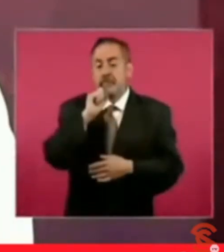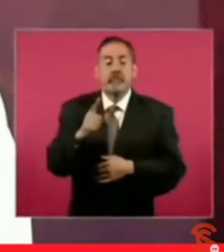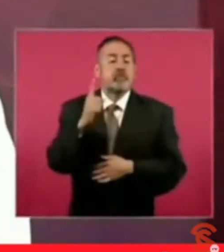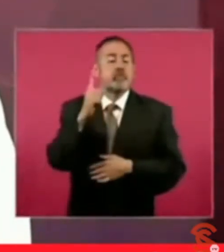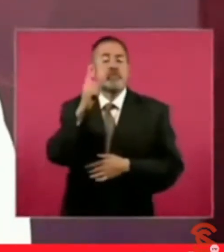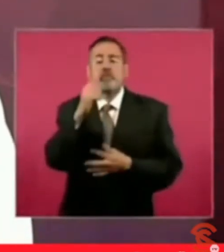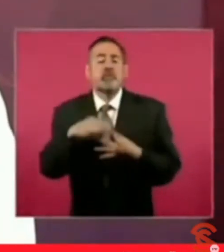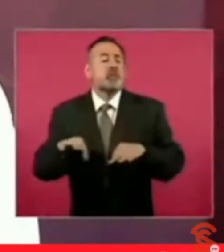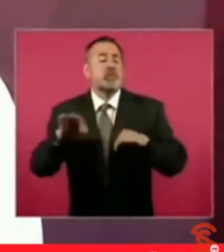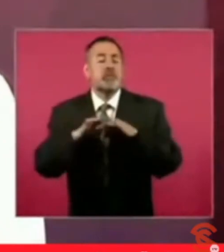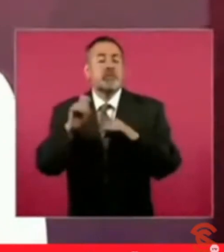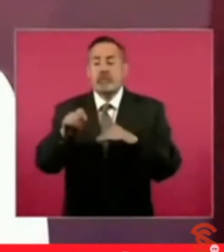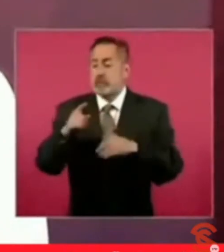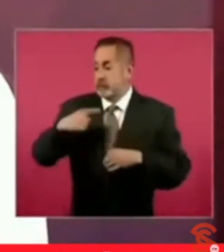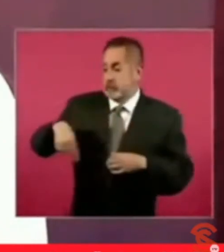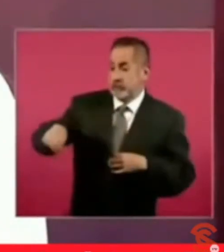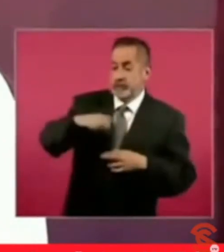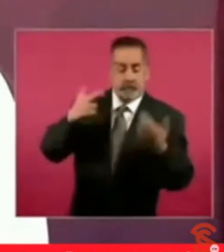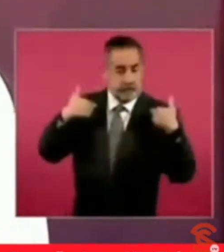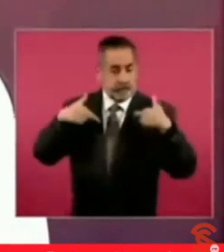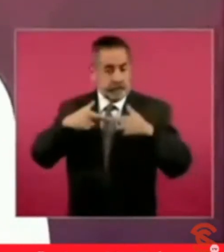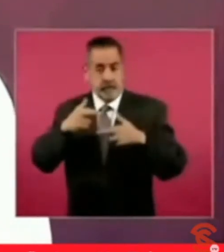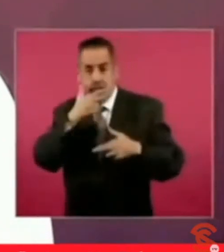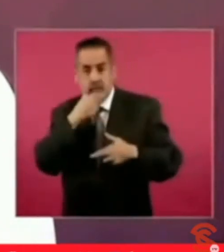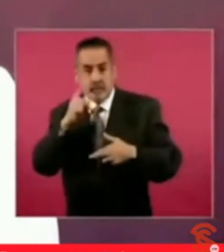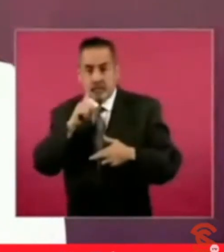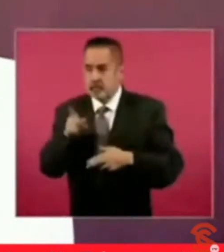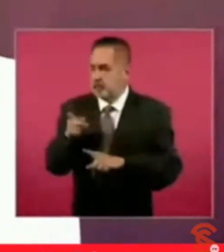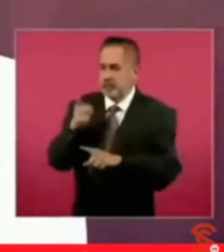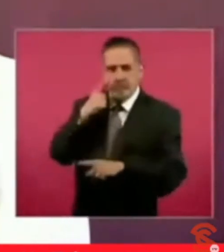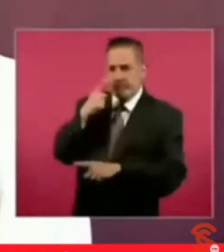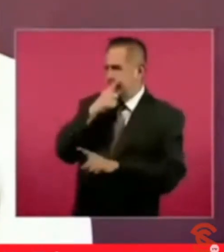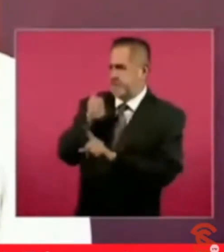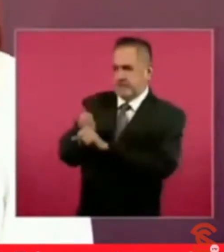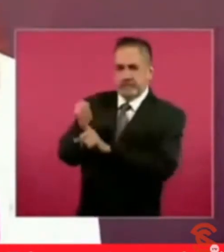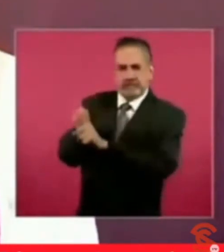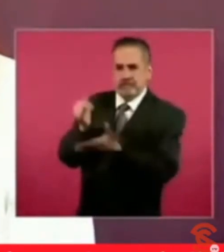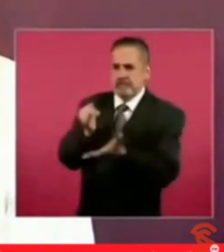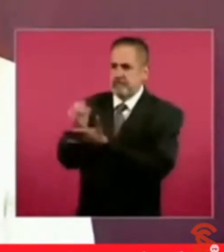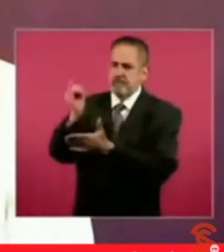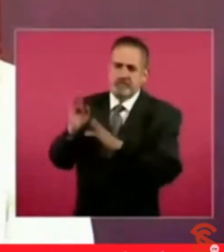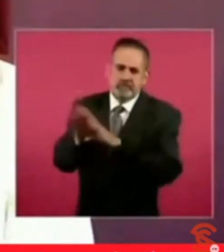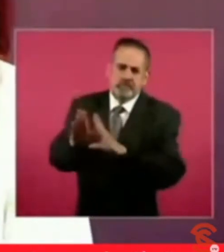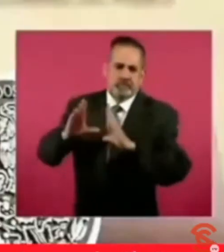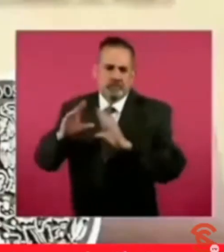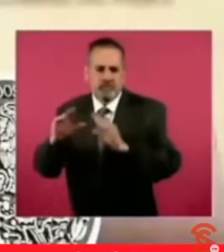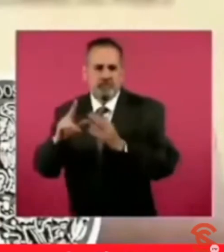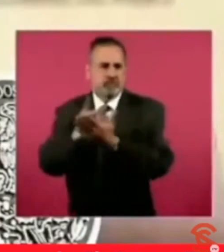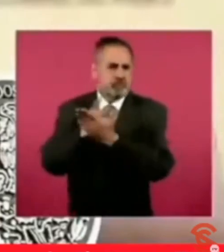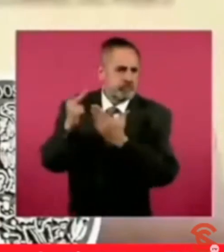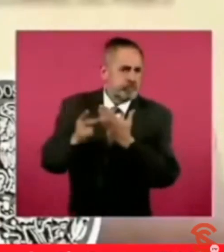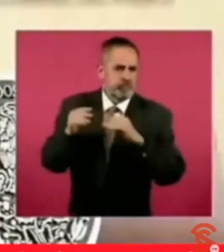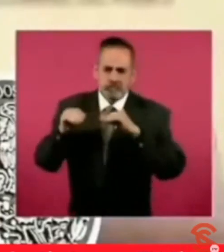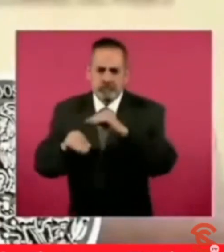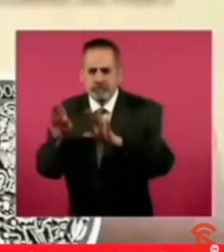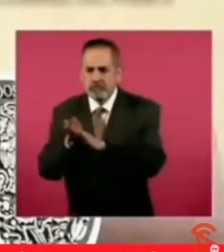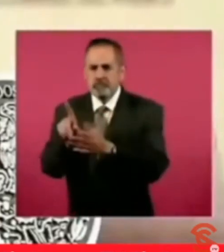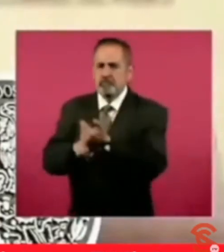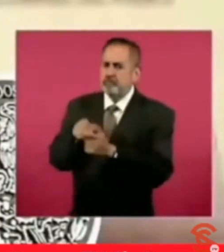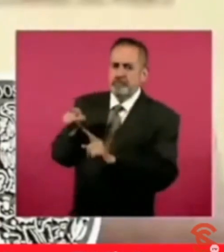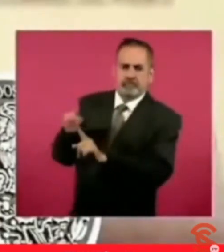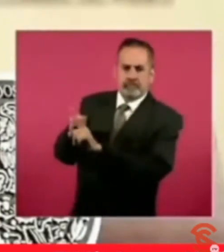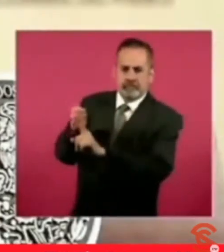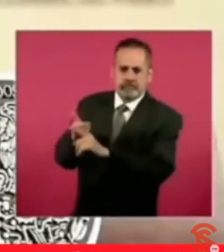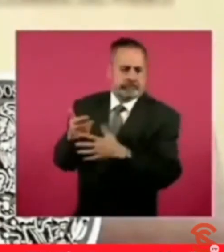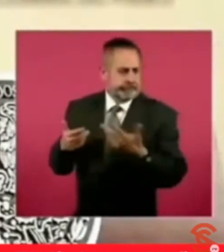autonomía profesional que tienen las maestras y los maestros. De verdad que este ciclo escolar sea de grandes